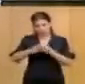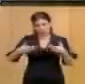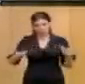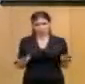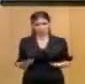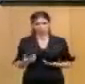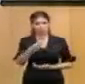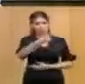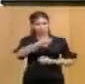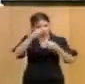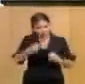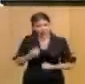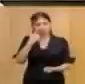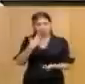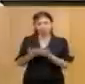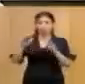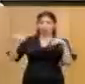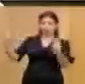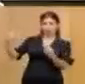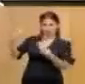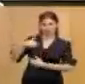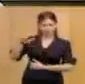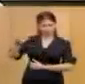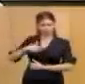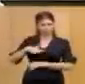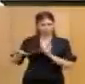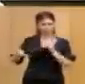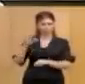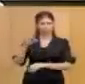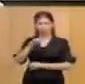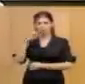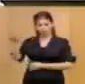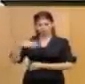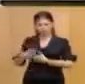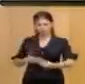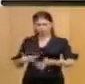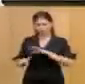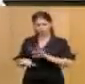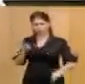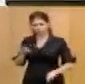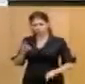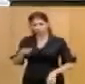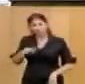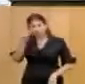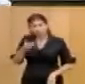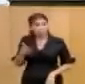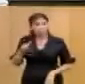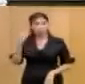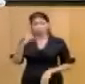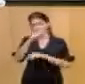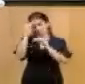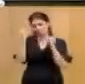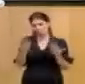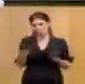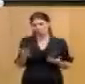empeñado en demostrar a los de fuera que eran capaces de tomar decisiones dolorosas que se han olvidado lo importante, que esas decisiones